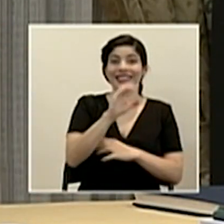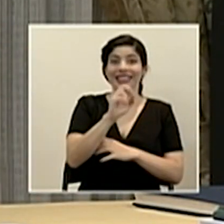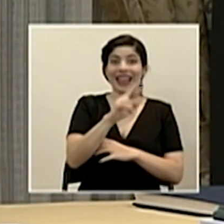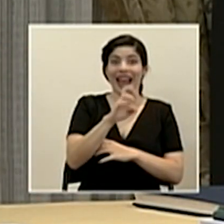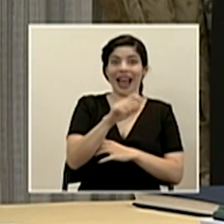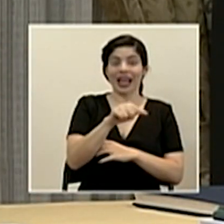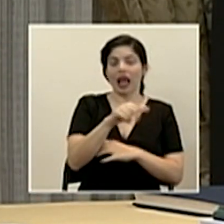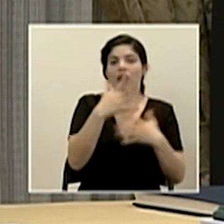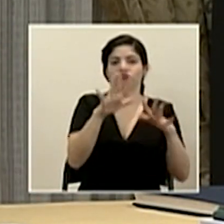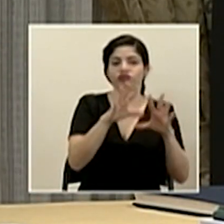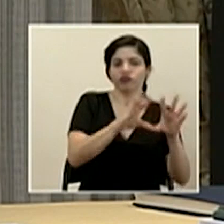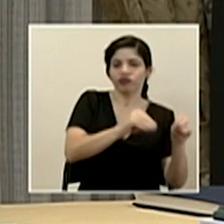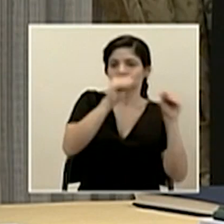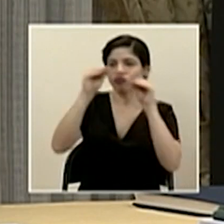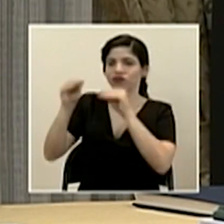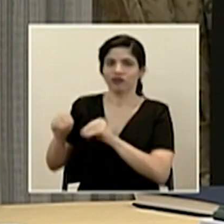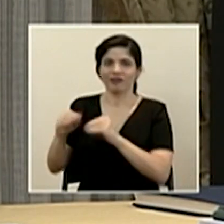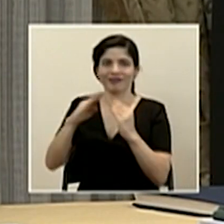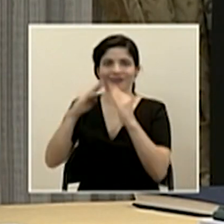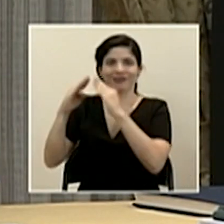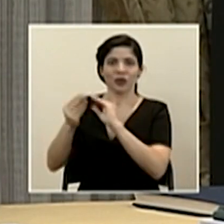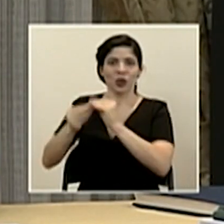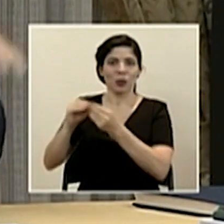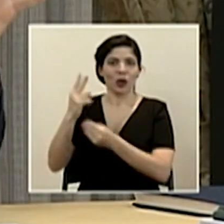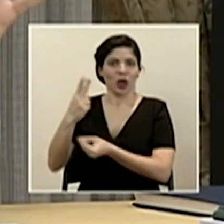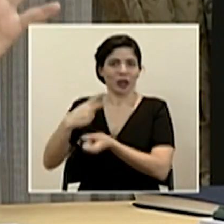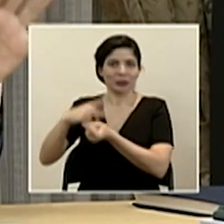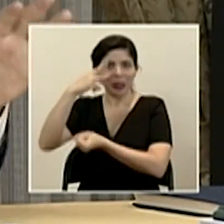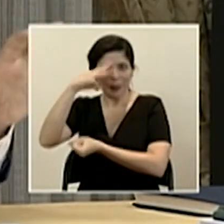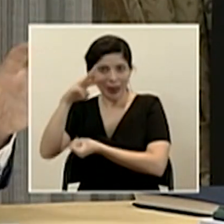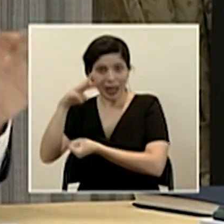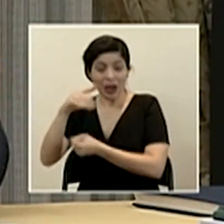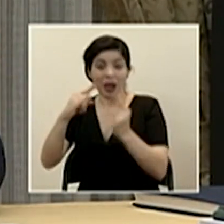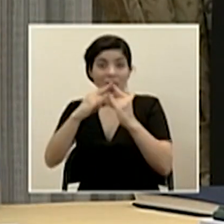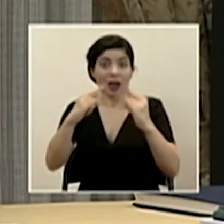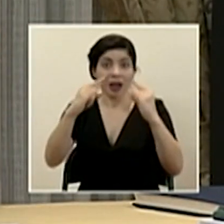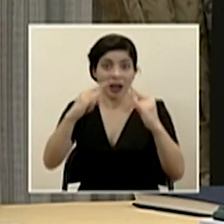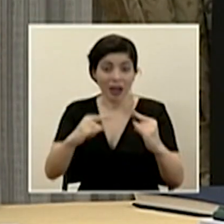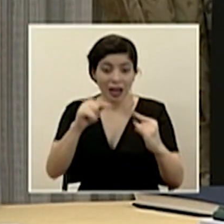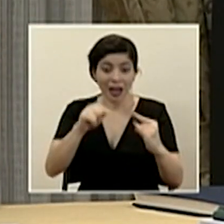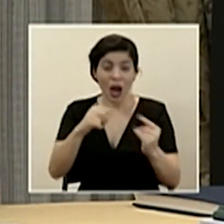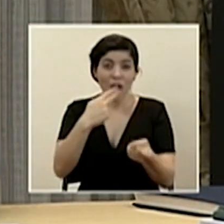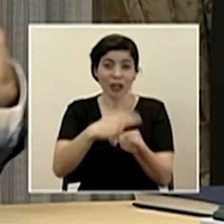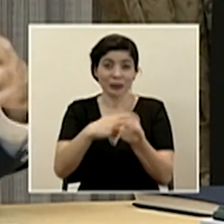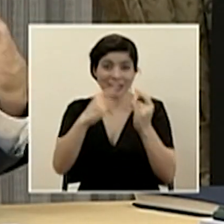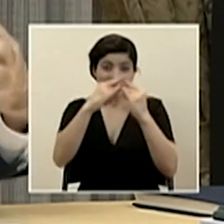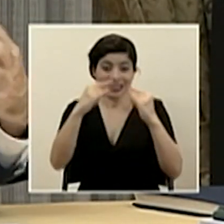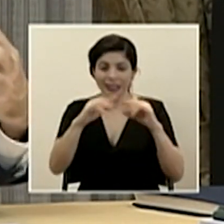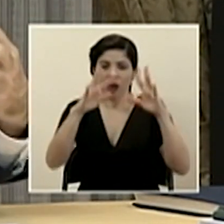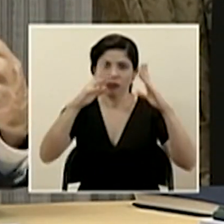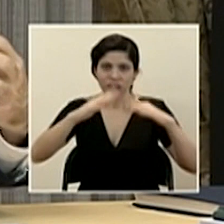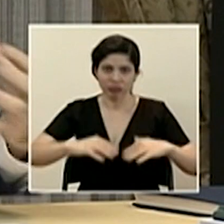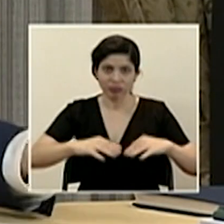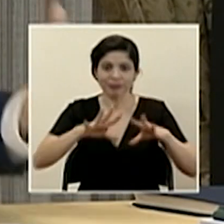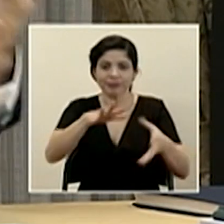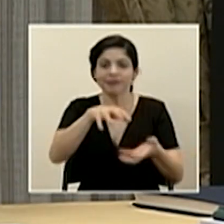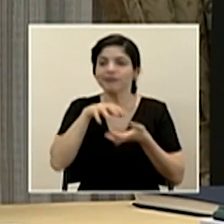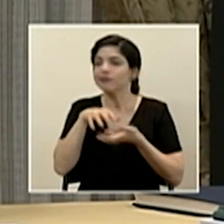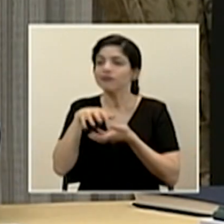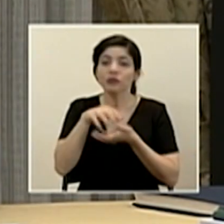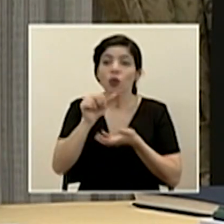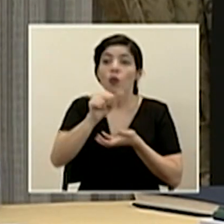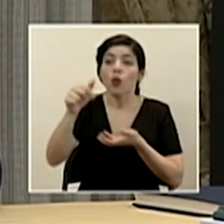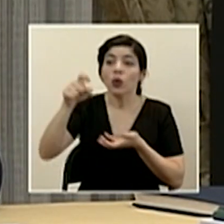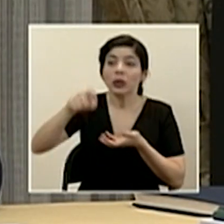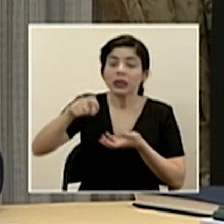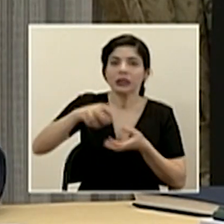se traslada al anexo 2 del Hospital México, se desarma el Hospital Campaña, eso ya estará disponible para